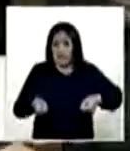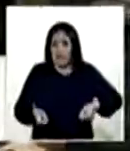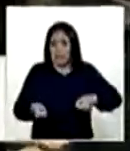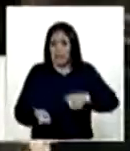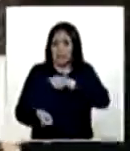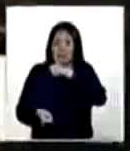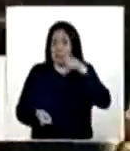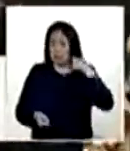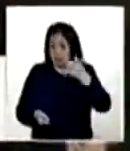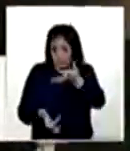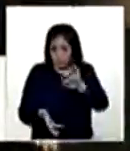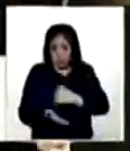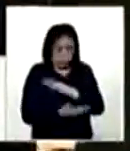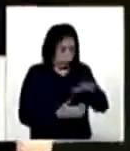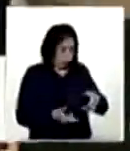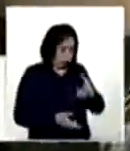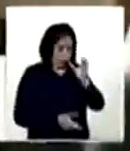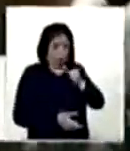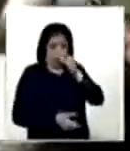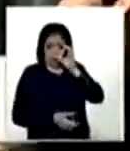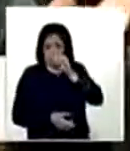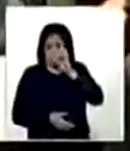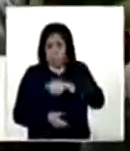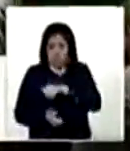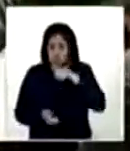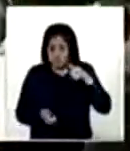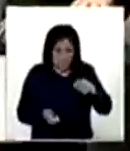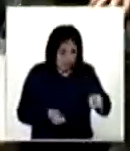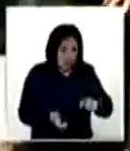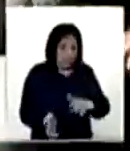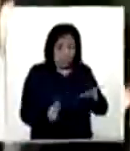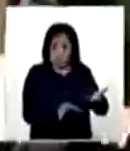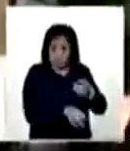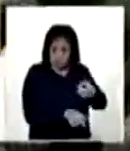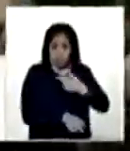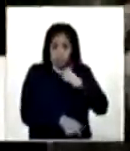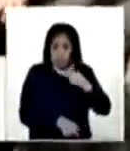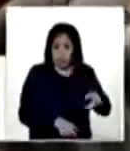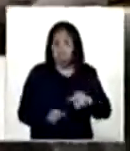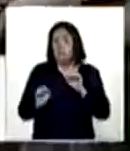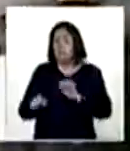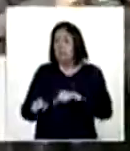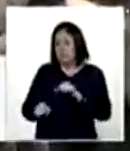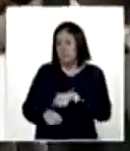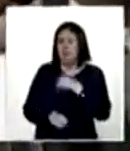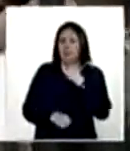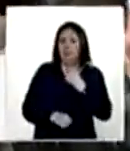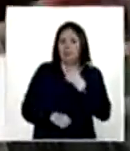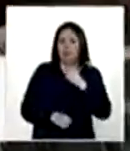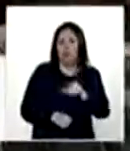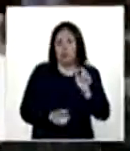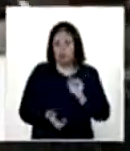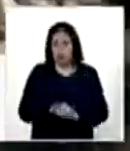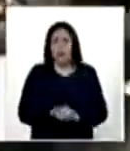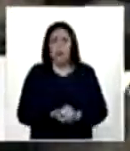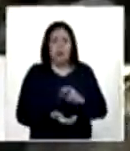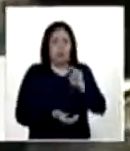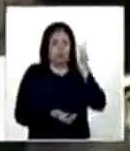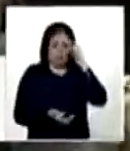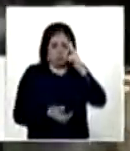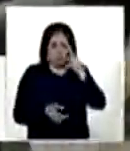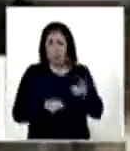caballero? Todos están tomando su cervecita. Al difunto le gustaba la cerveza, me decía. Siempre le gustaba Mateo Condore, por eso estamos